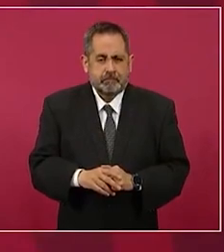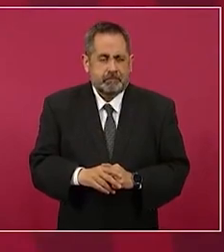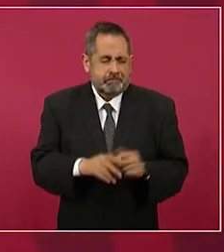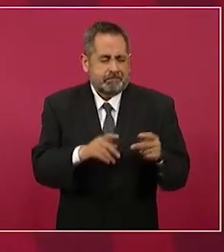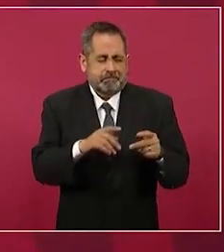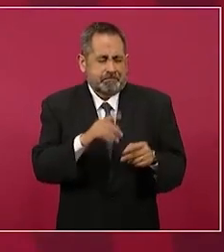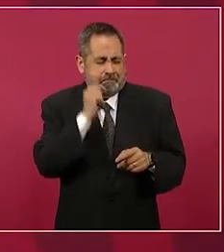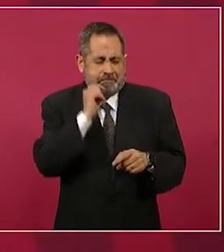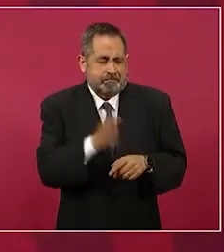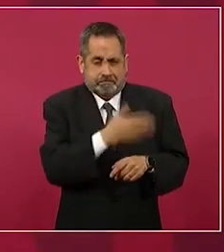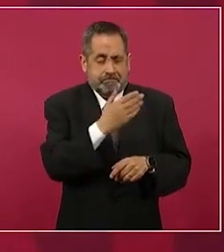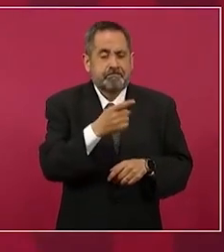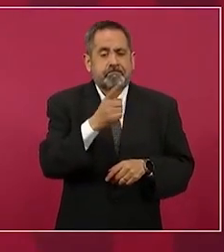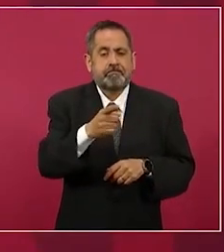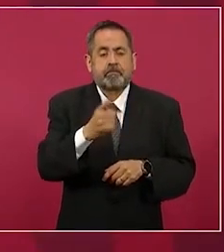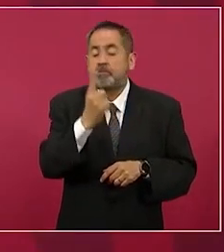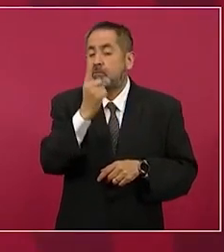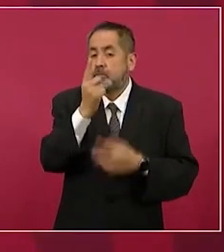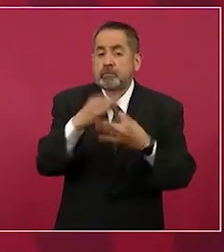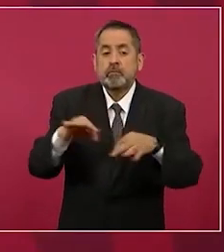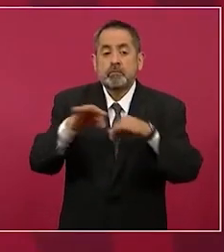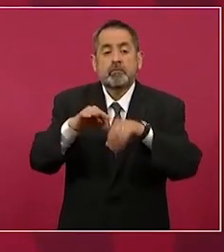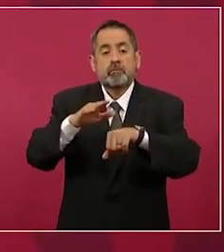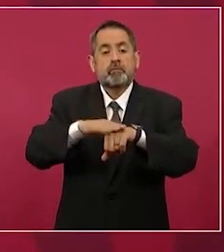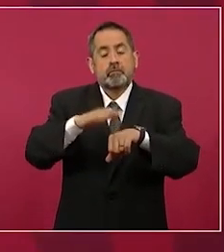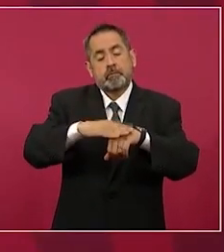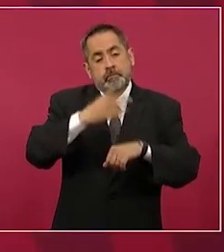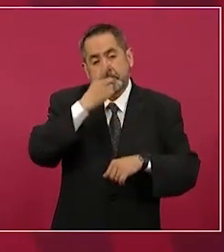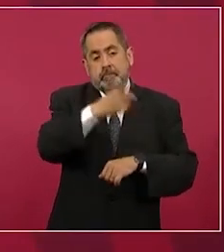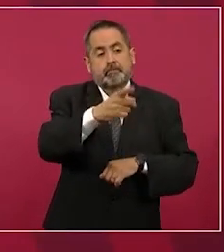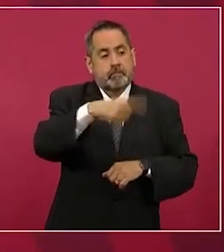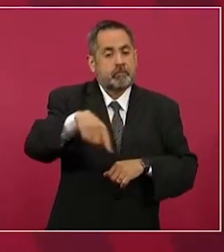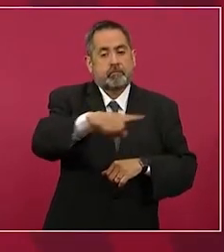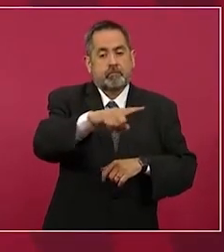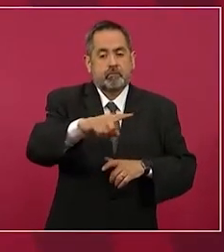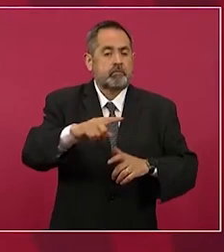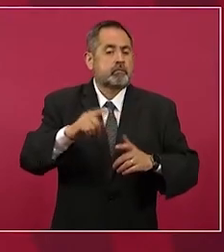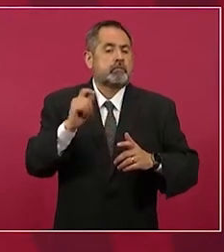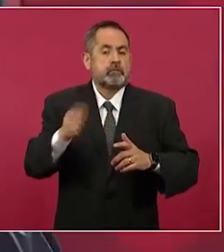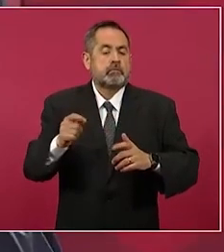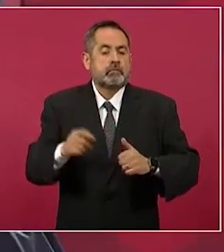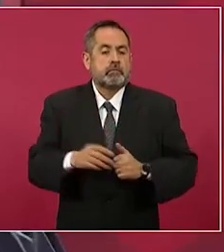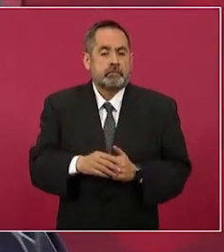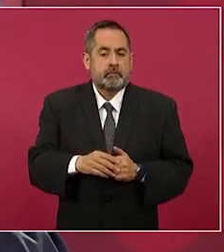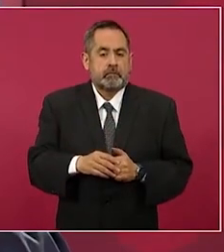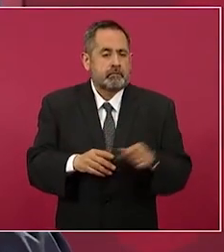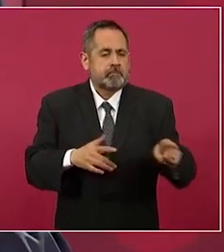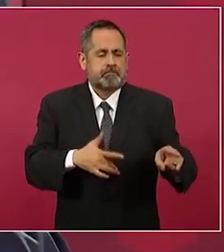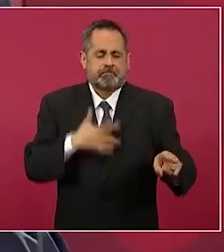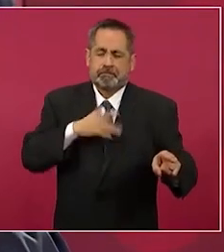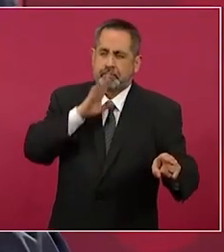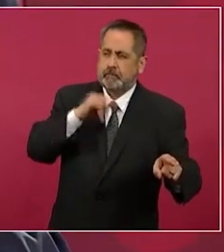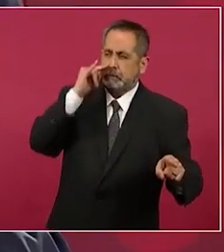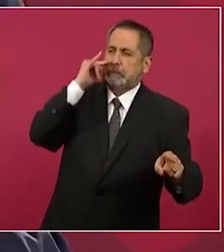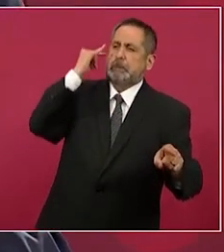secundario. Aquí lo importante es decirles que no se sientan